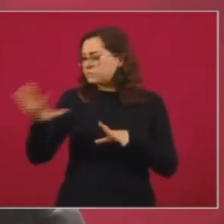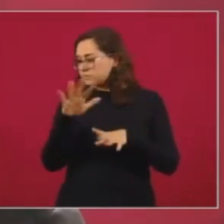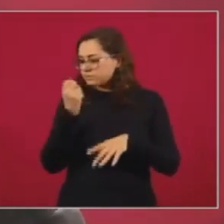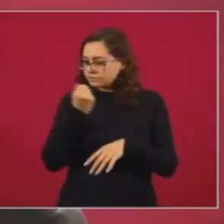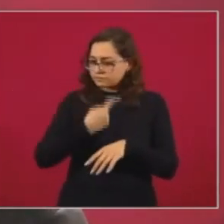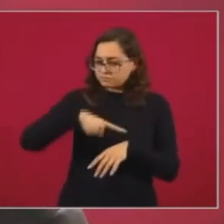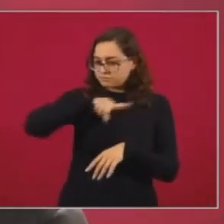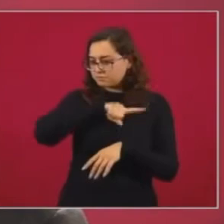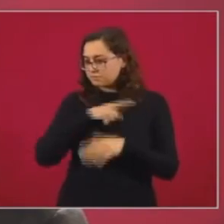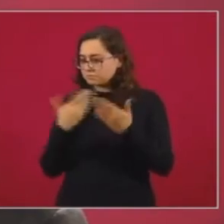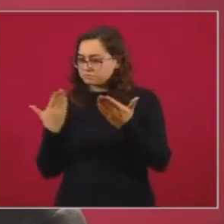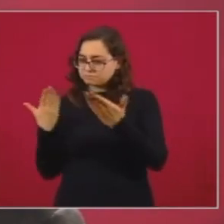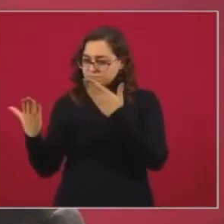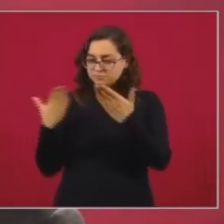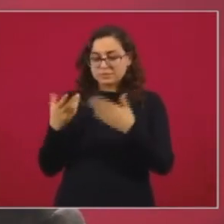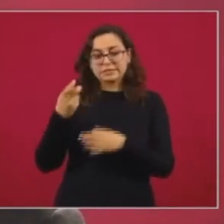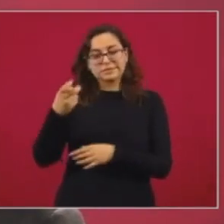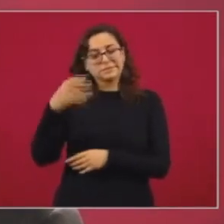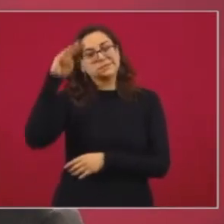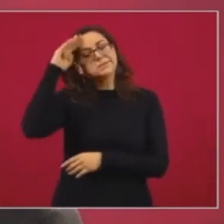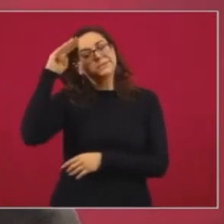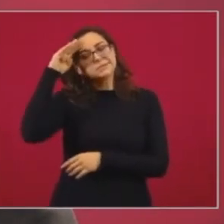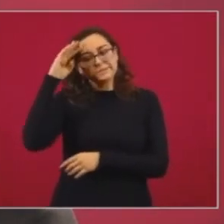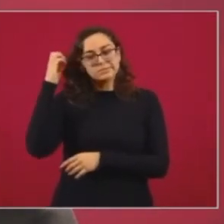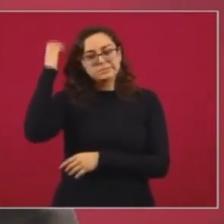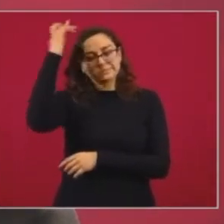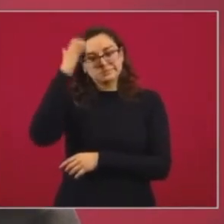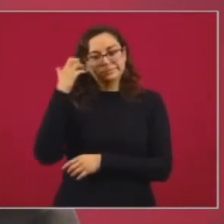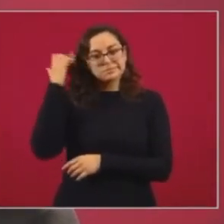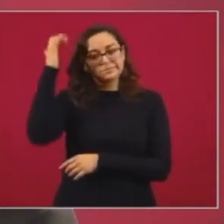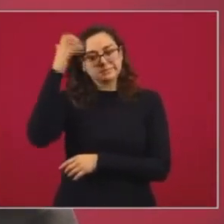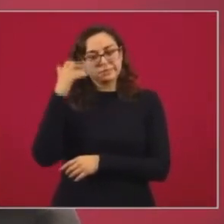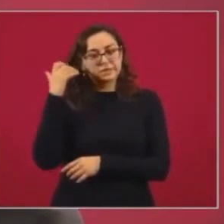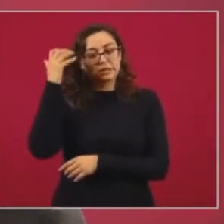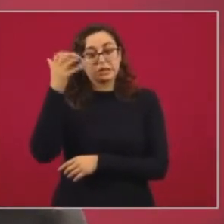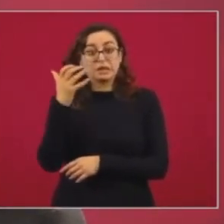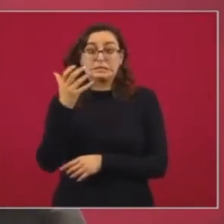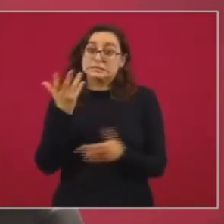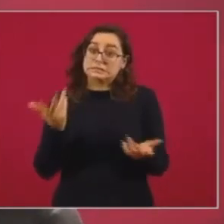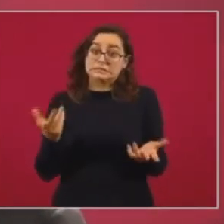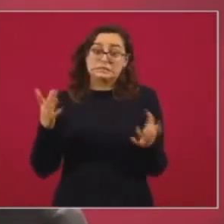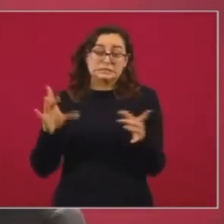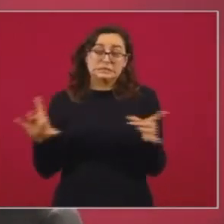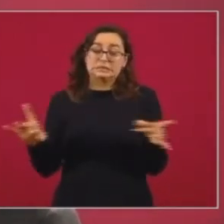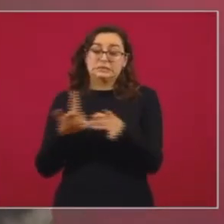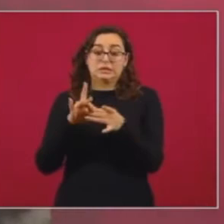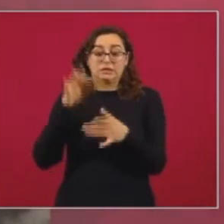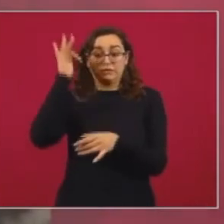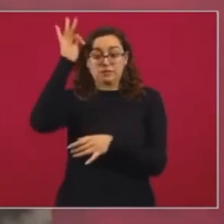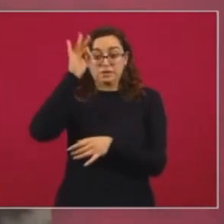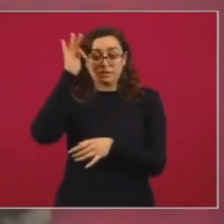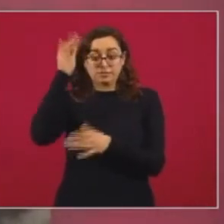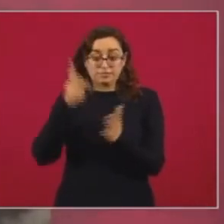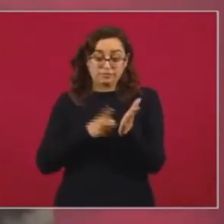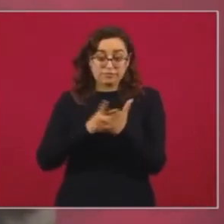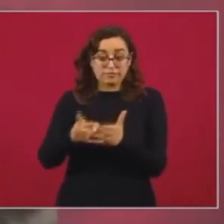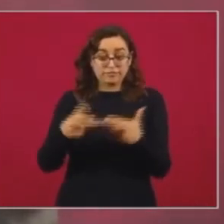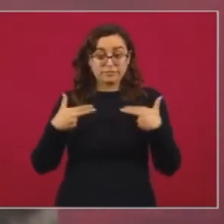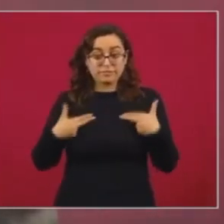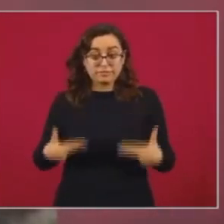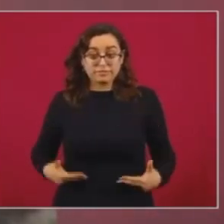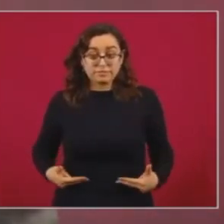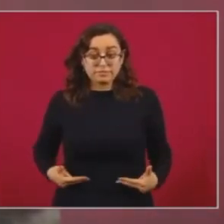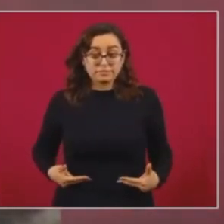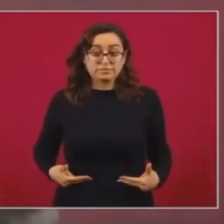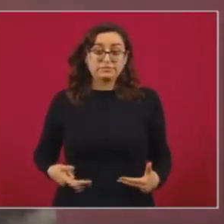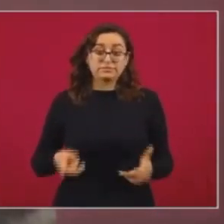este es uno de los temas de mucha reflexión, es una reflexión casi filosófica que tiene que ver con los derechos humanos y